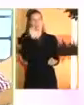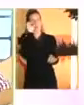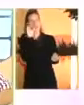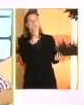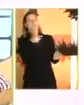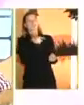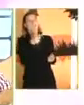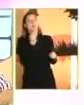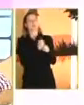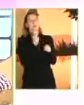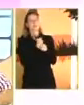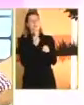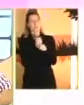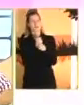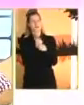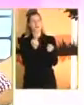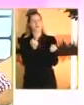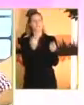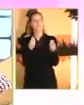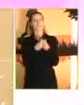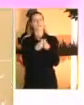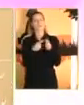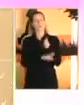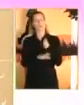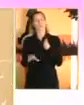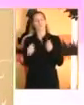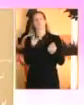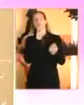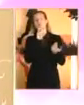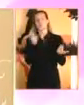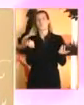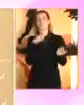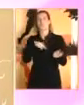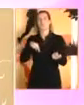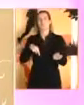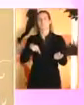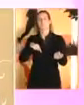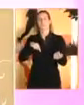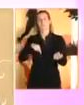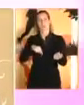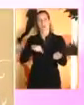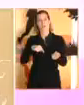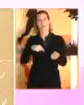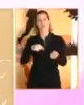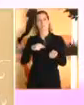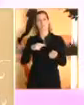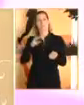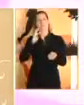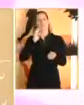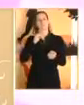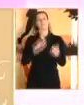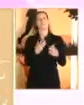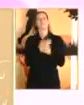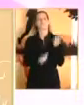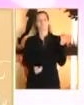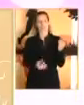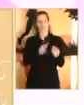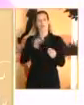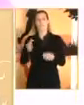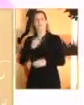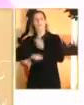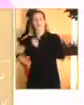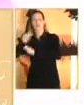este tipo de niños? Hombre, nosotros fundamentalmente lo que hacemos es, desde la federación y desde las distintas asociaciones